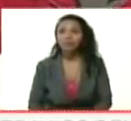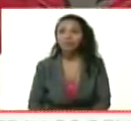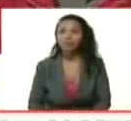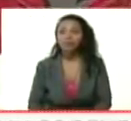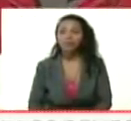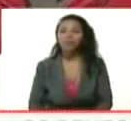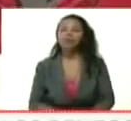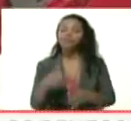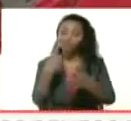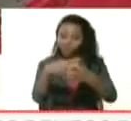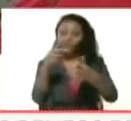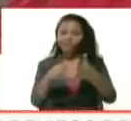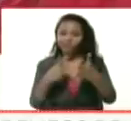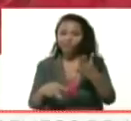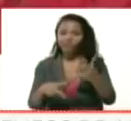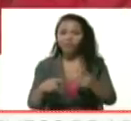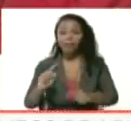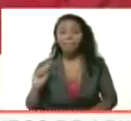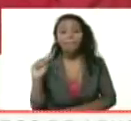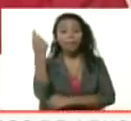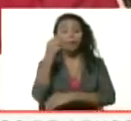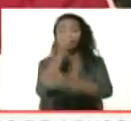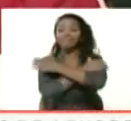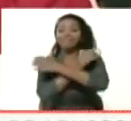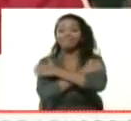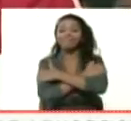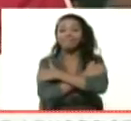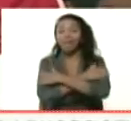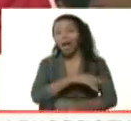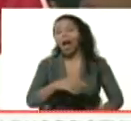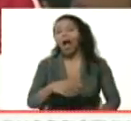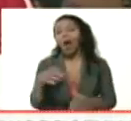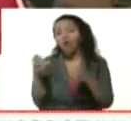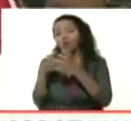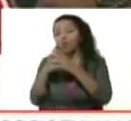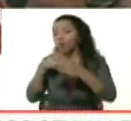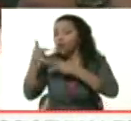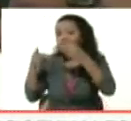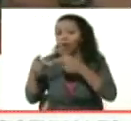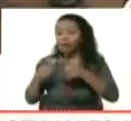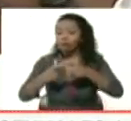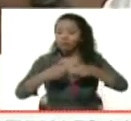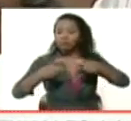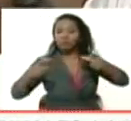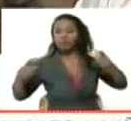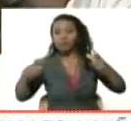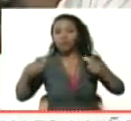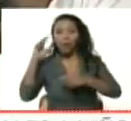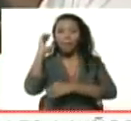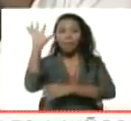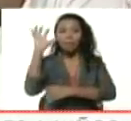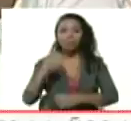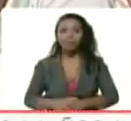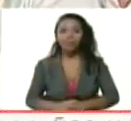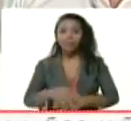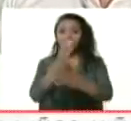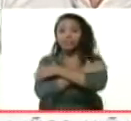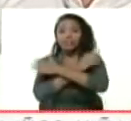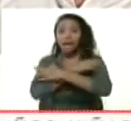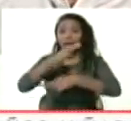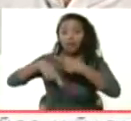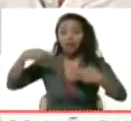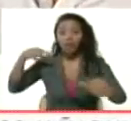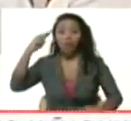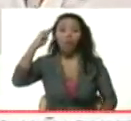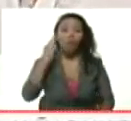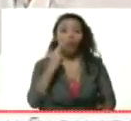Varias cosas. La primera, felicitar al partido, al gran polo patriótico. Felicitar a la Revolución